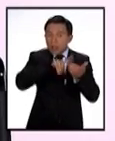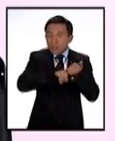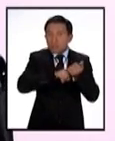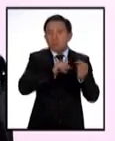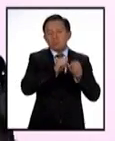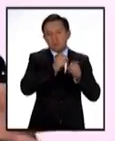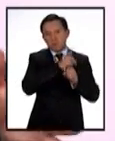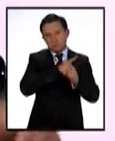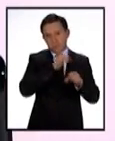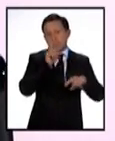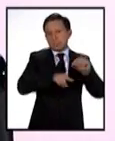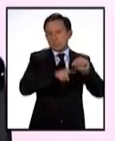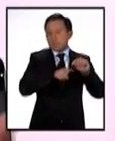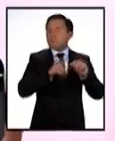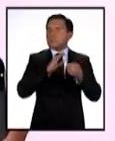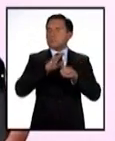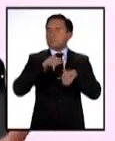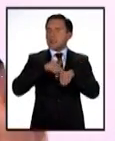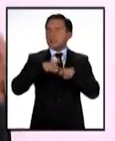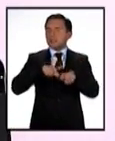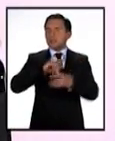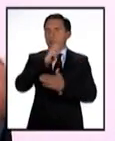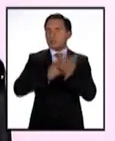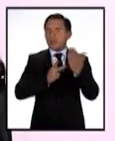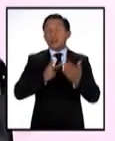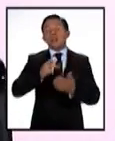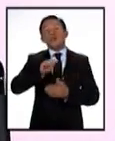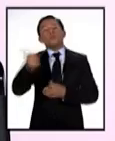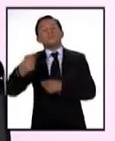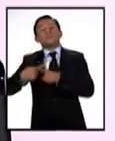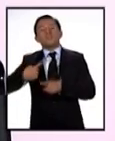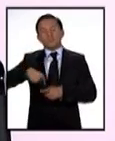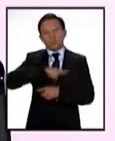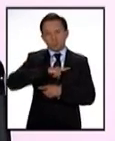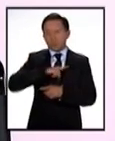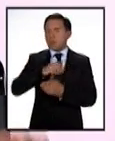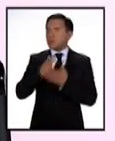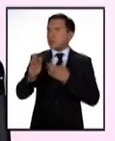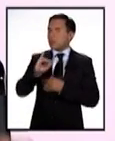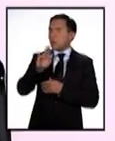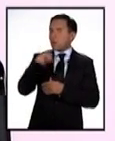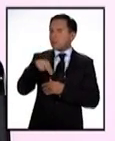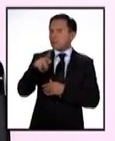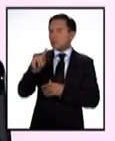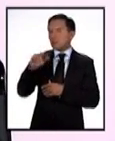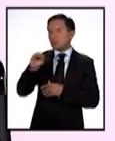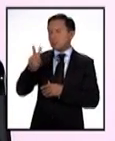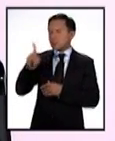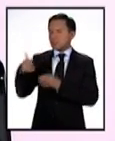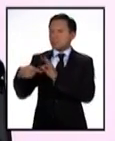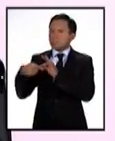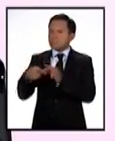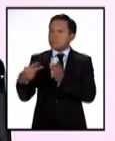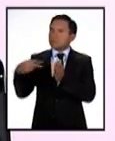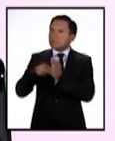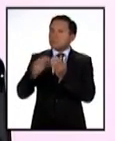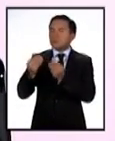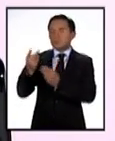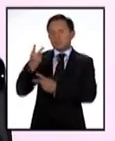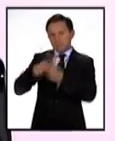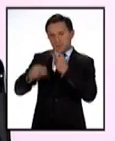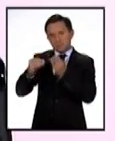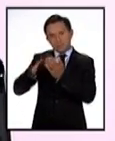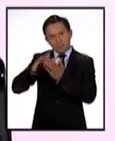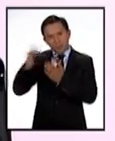aquí en Nosotros los Otros, pero antes de despedirme, Juan Antonio, quiero agradecerte mucho que hayas estado con nosotros. De verdad, ha sido muy importante tu reflexión y sobre